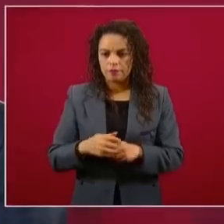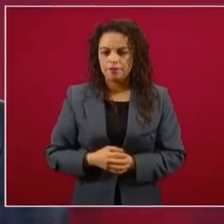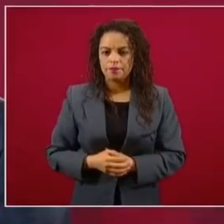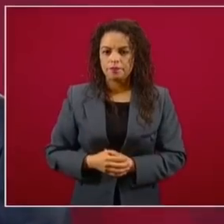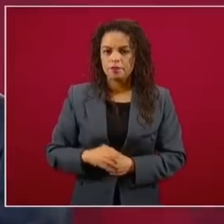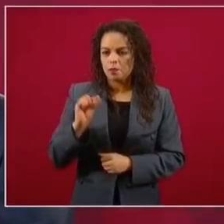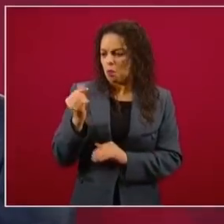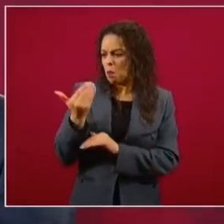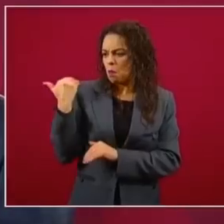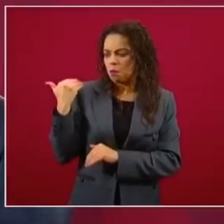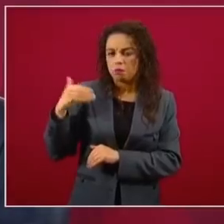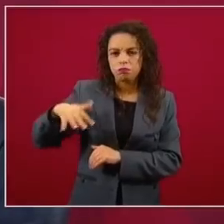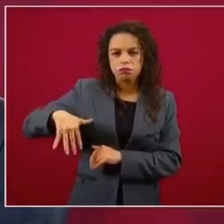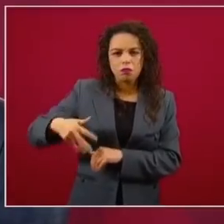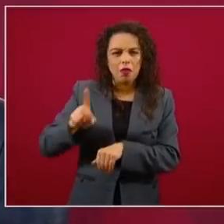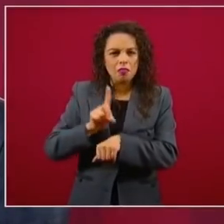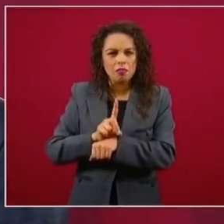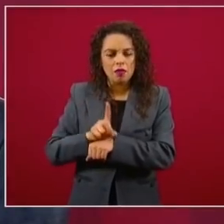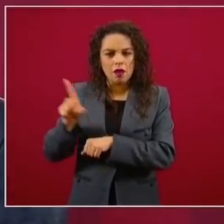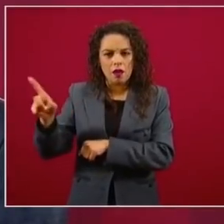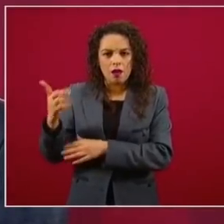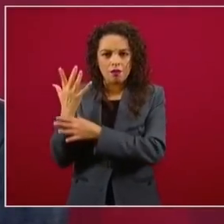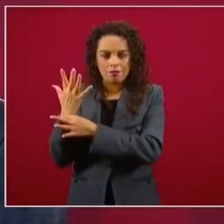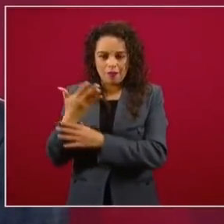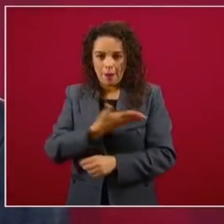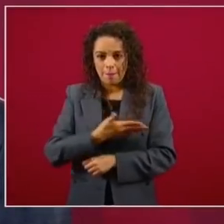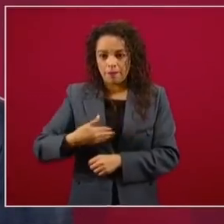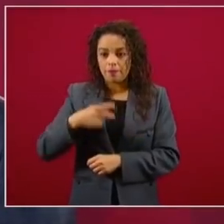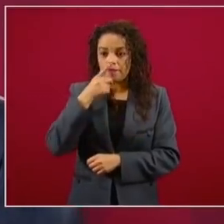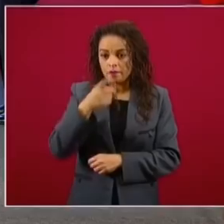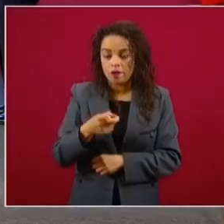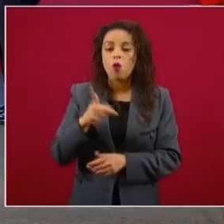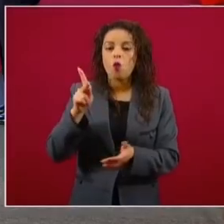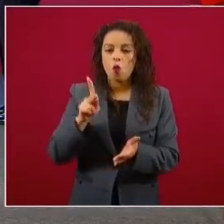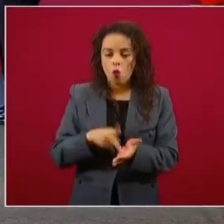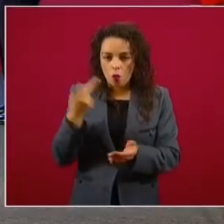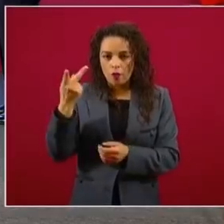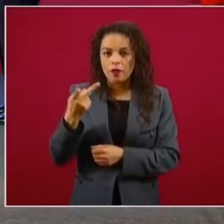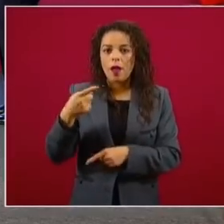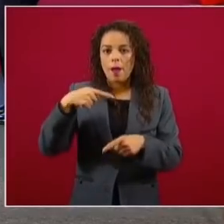algunos días que vamos a relanzar este acuerdo que teníamos con el sector privado.